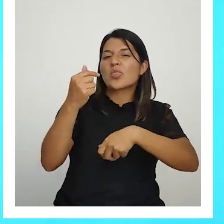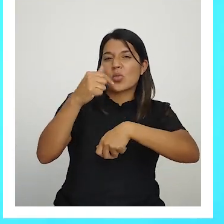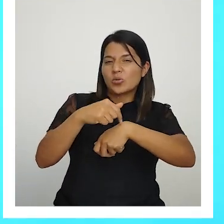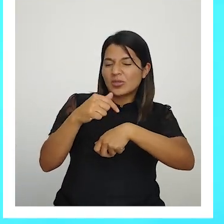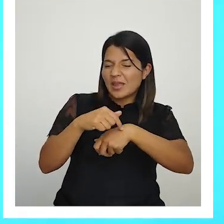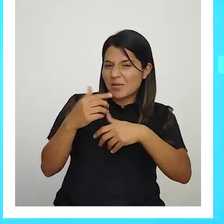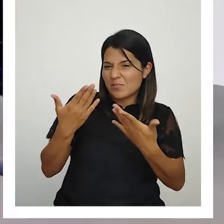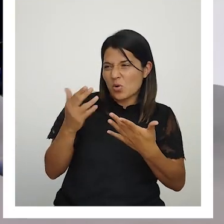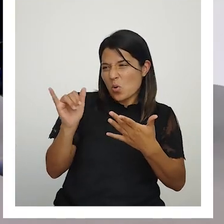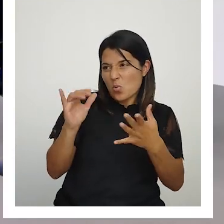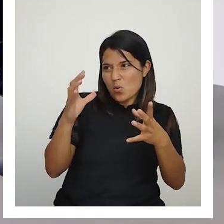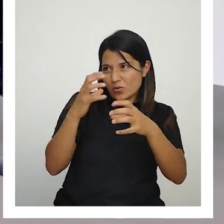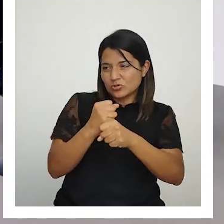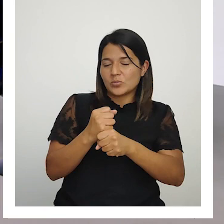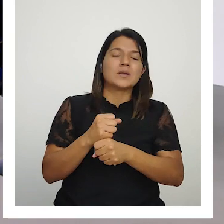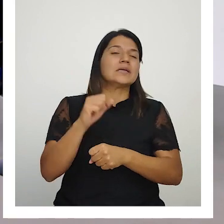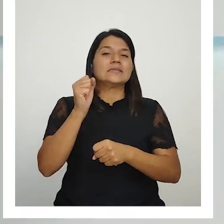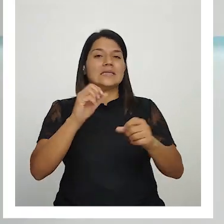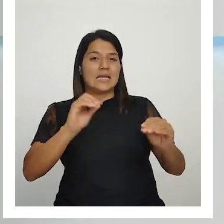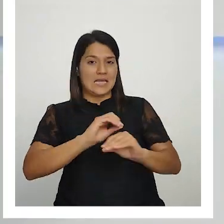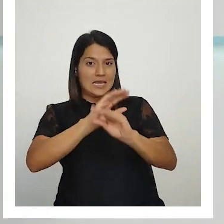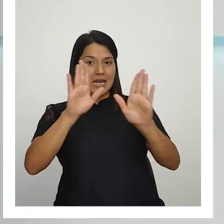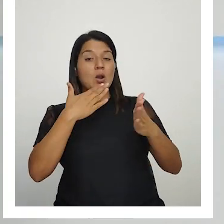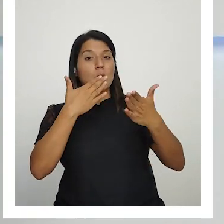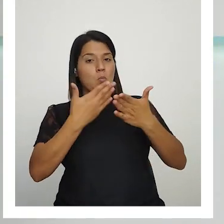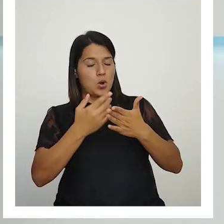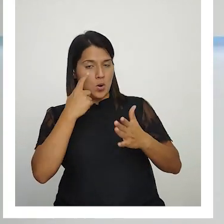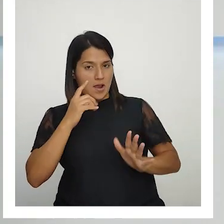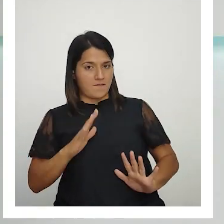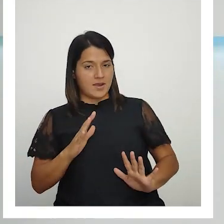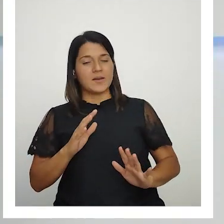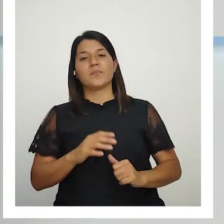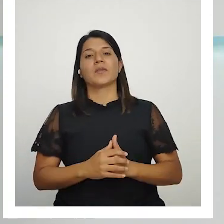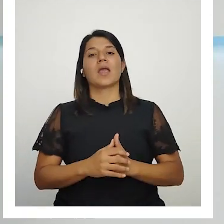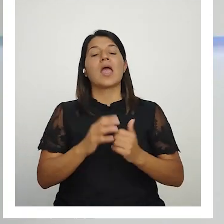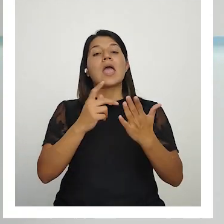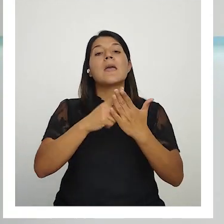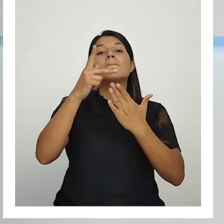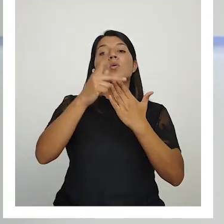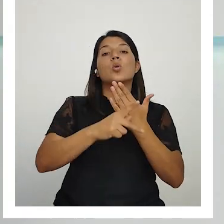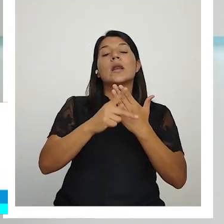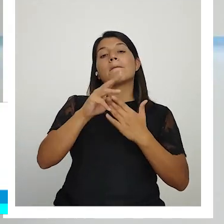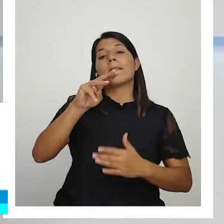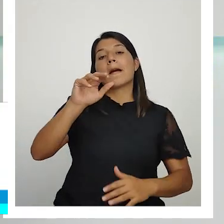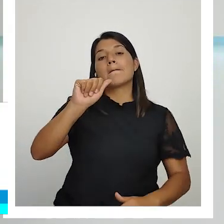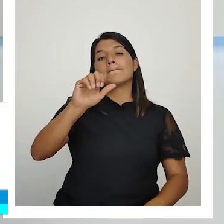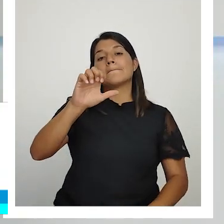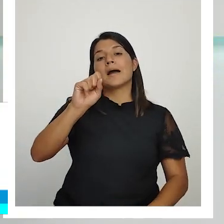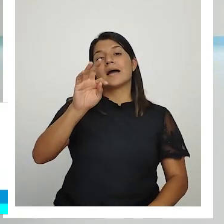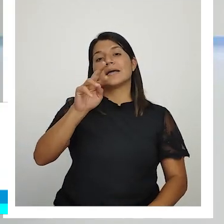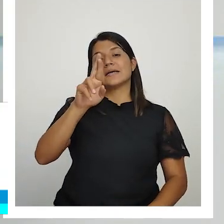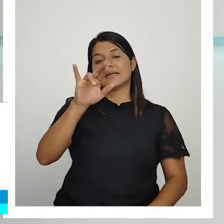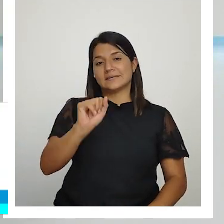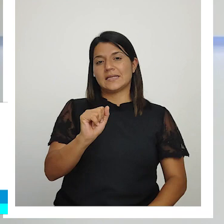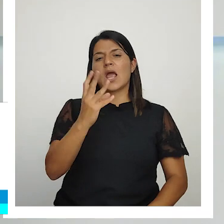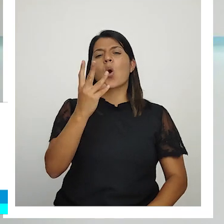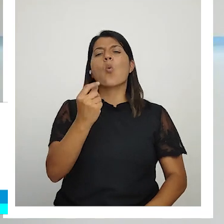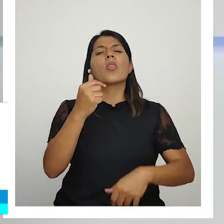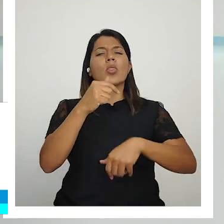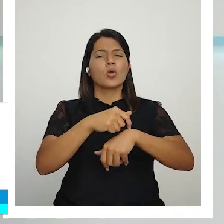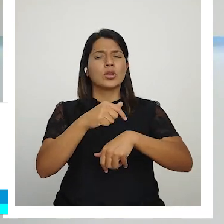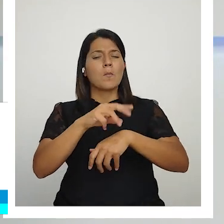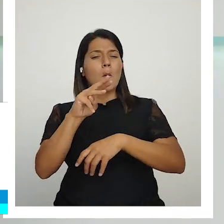dura la aplicación? A modo de resumen. Claro que sí. Bueno, vamos a ver. Chevening, programa de maestría de duración de 1